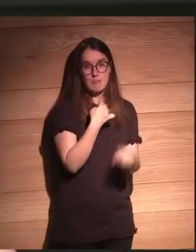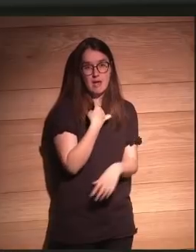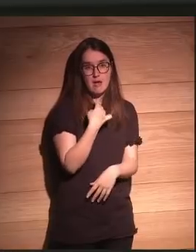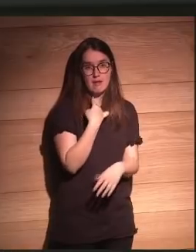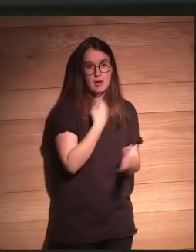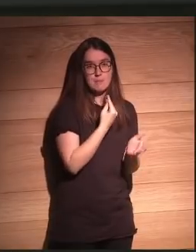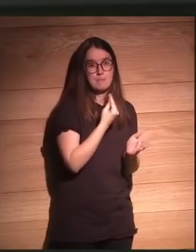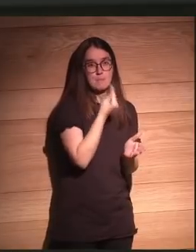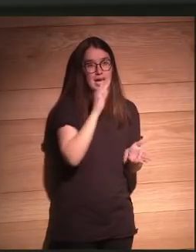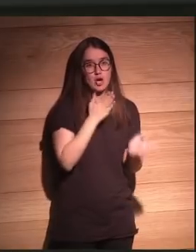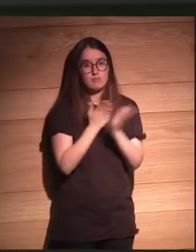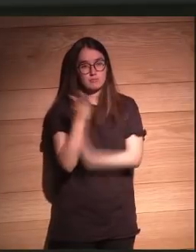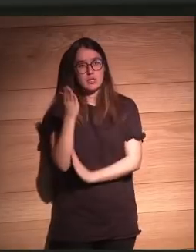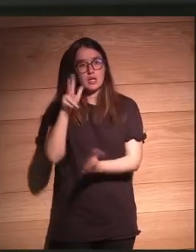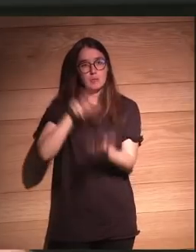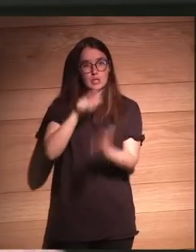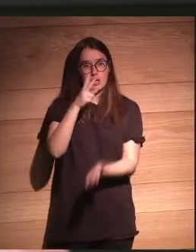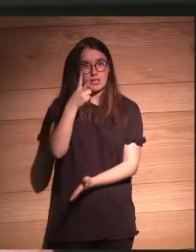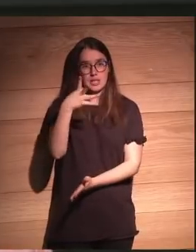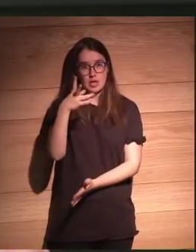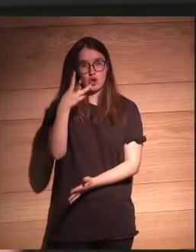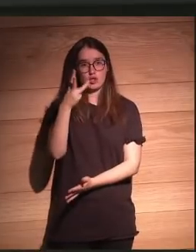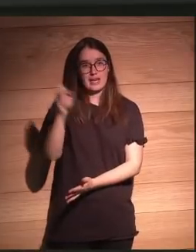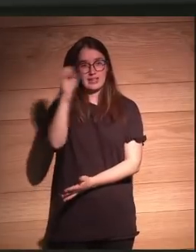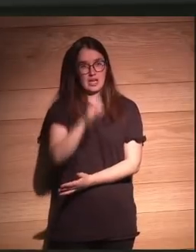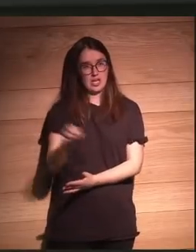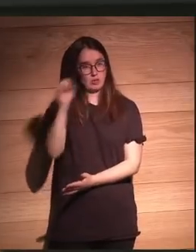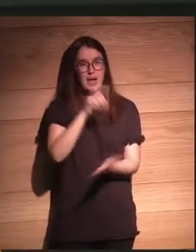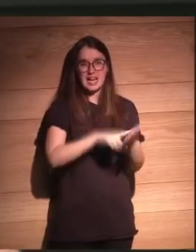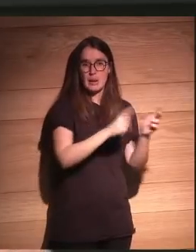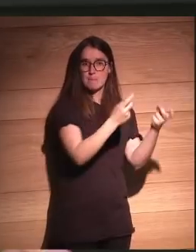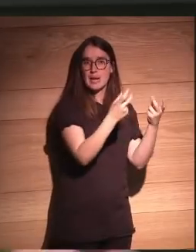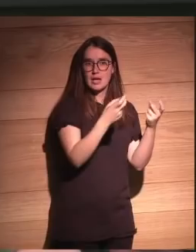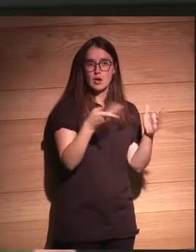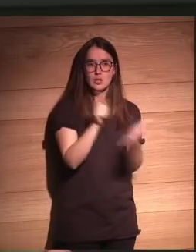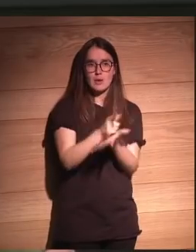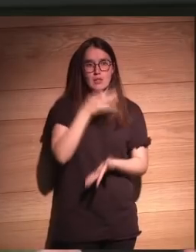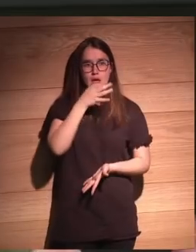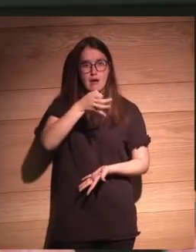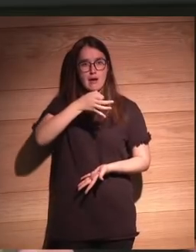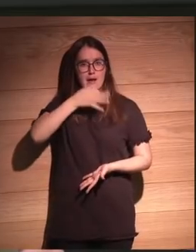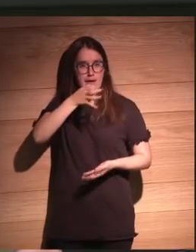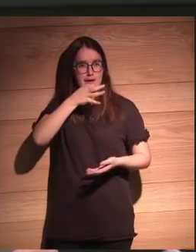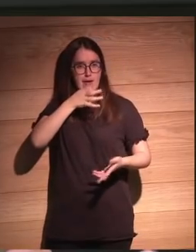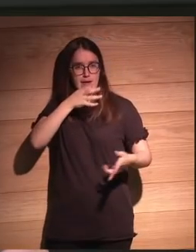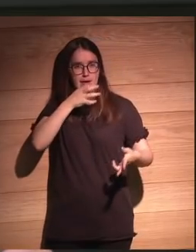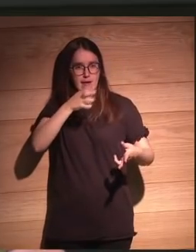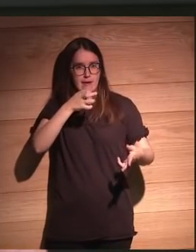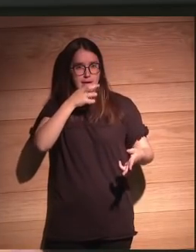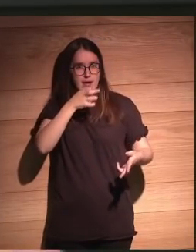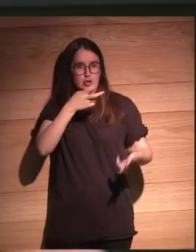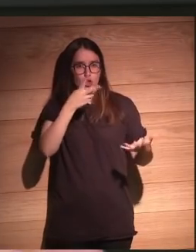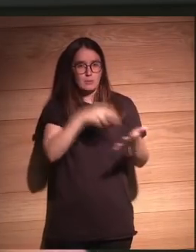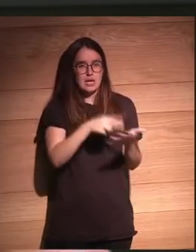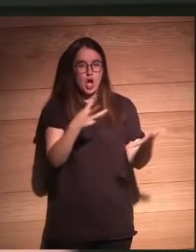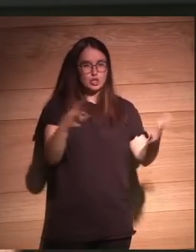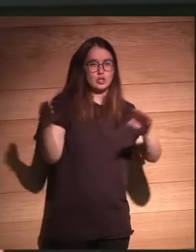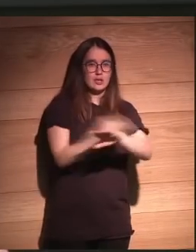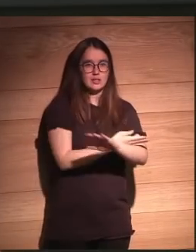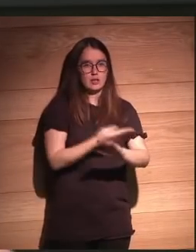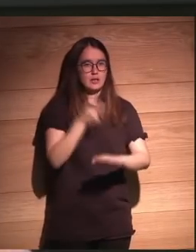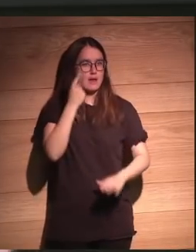más rentable hipotecarme a 25 o 30 años que vivir de alquiler. Vuelven los discursos previos al pinchazo de 2008 y lo que vemos es que la